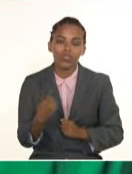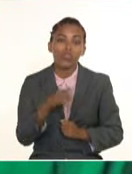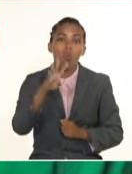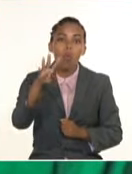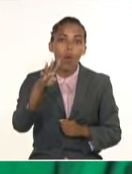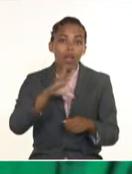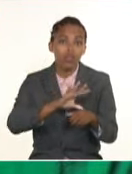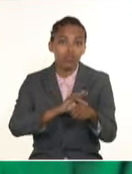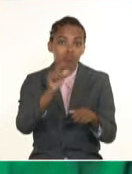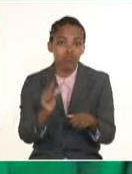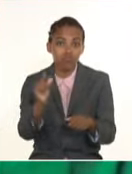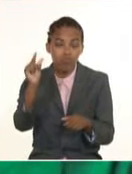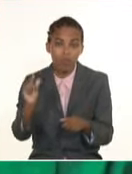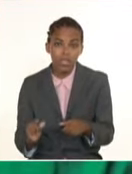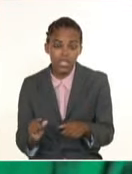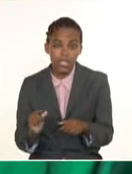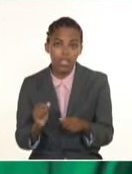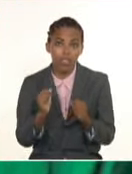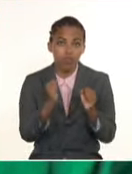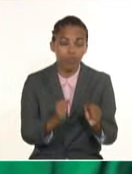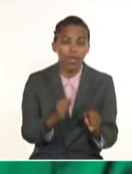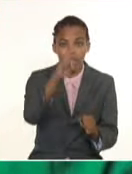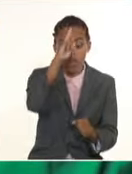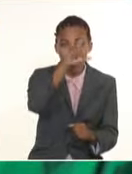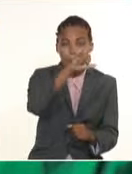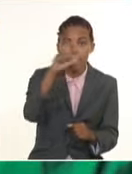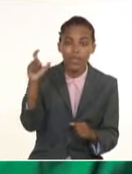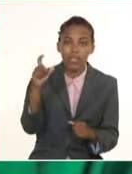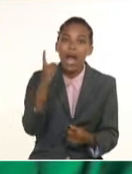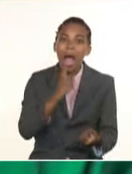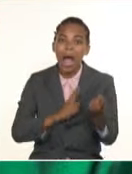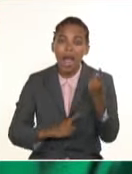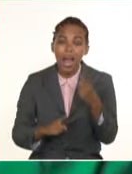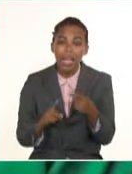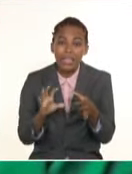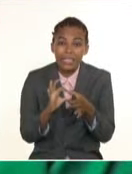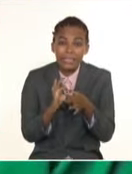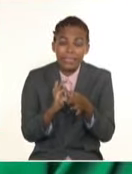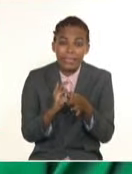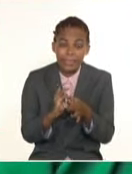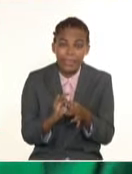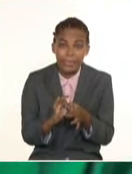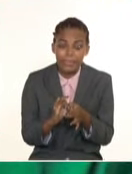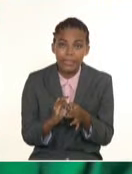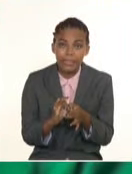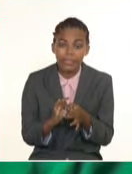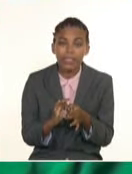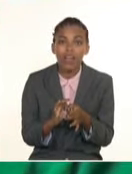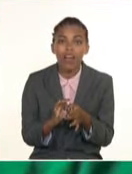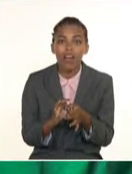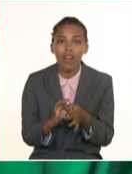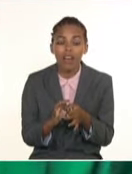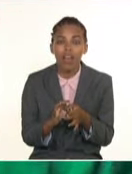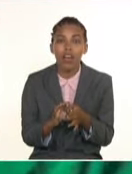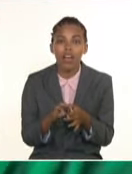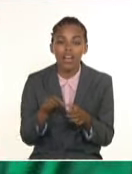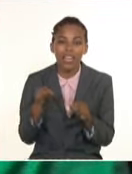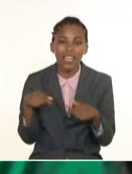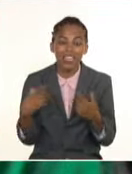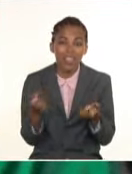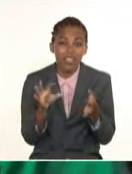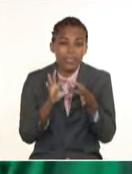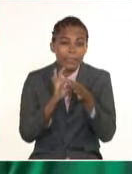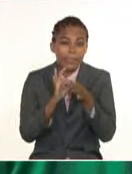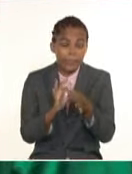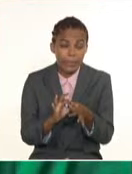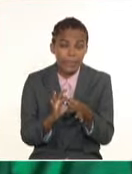pacientes. Un paciente reportado crítico extremo que a pesar de que tiene en este momento una estabilidad hemodinámica, es un paciente que está reportado, por supuesto, crítico extremo con